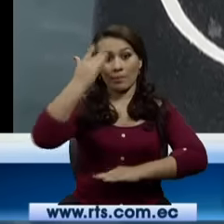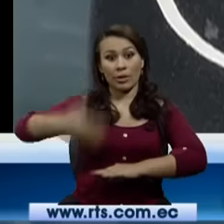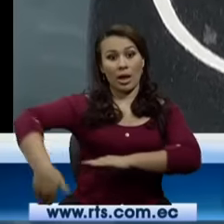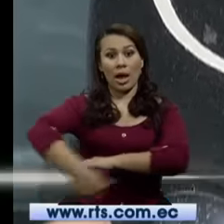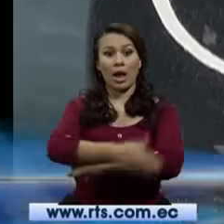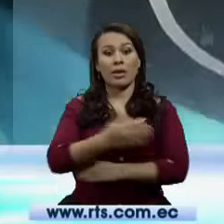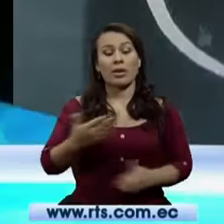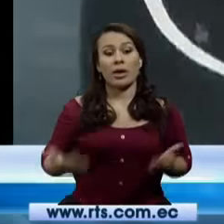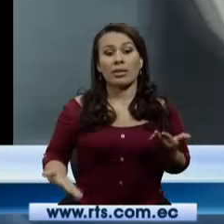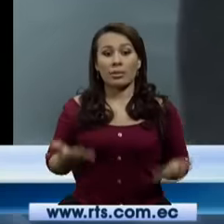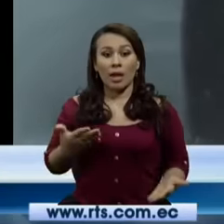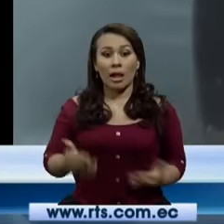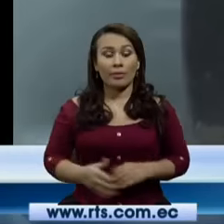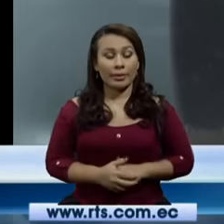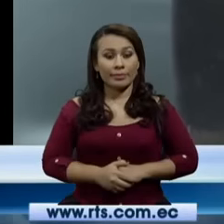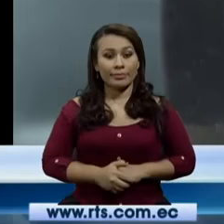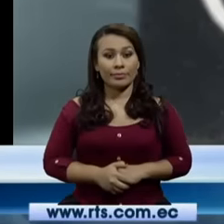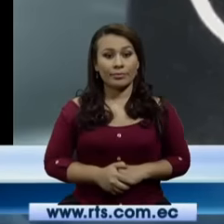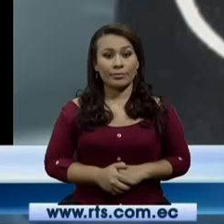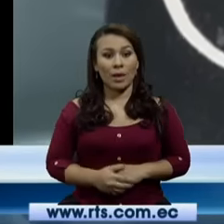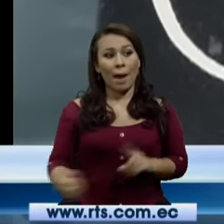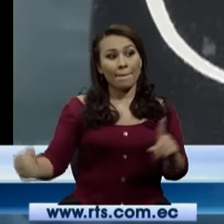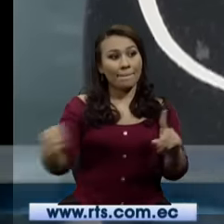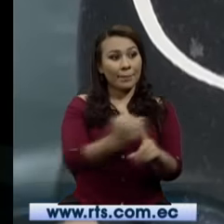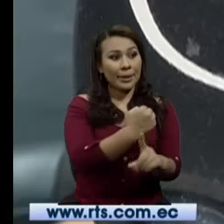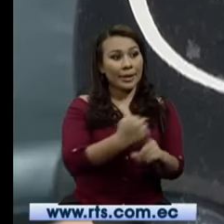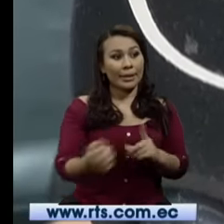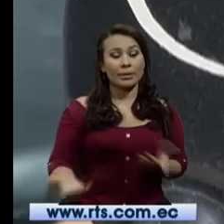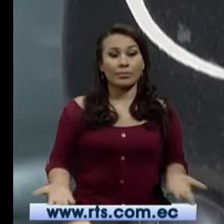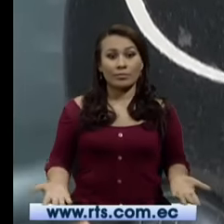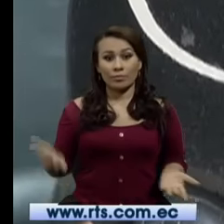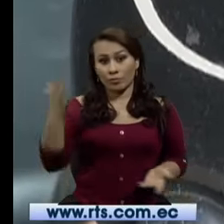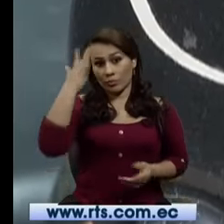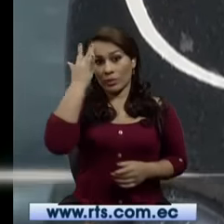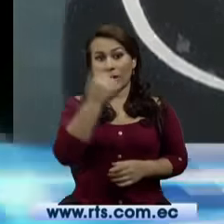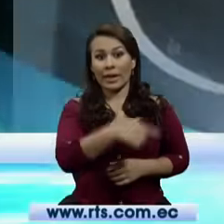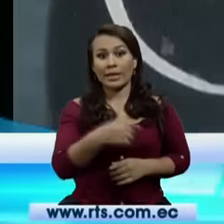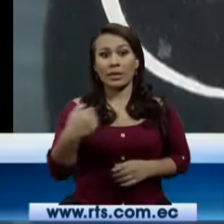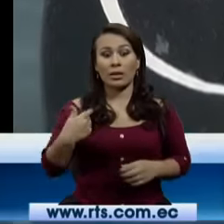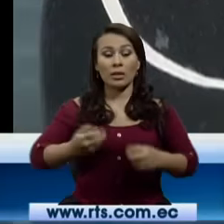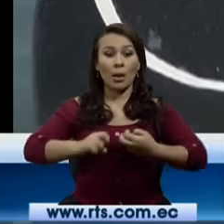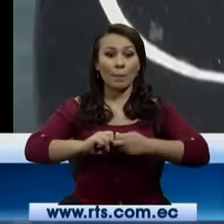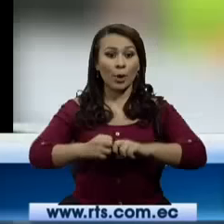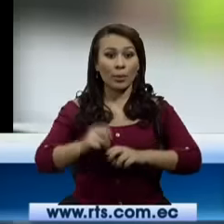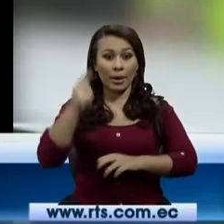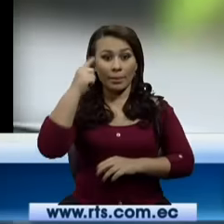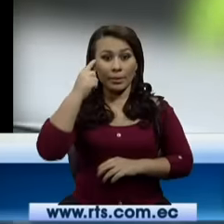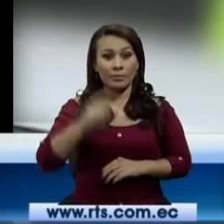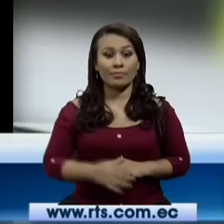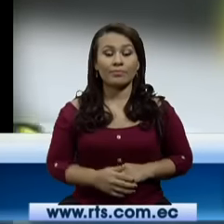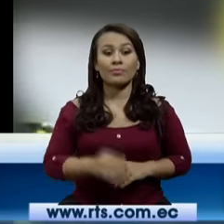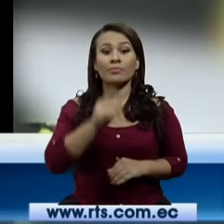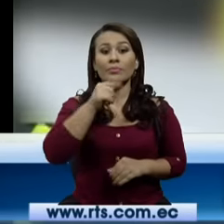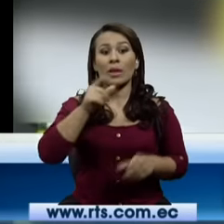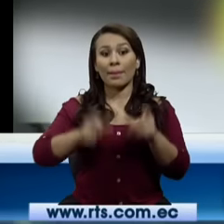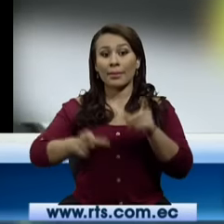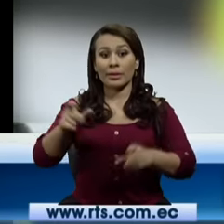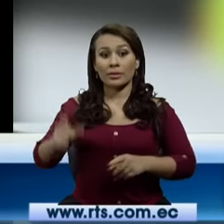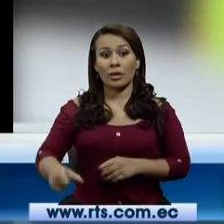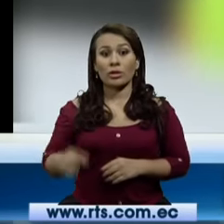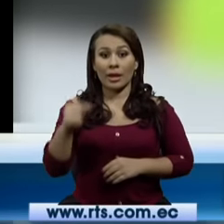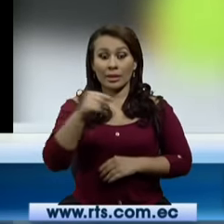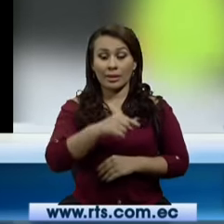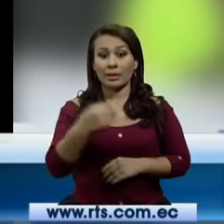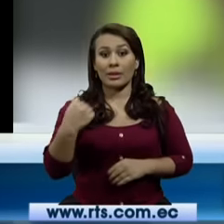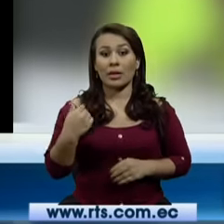yo de pronto eh agresiones de pronto por lo que ella tiene problemas mentales los uniformados tienen a esta persona